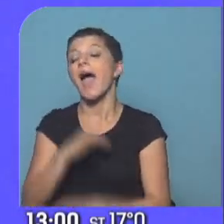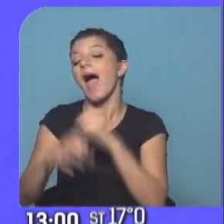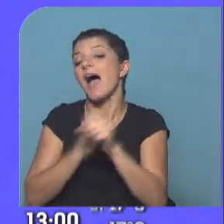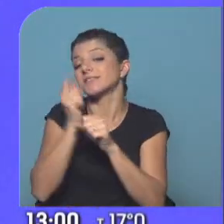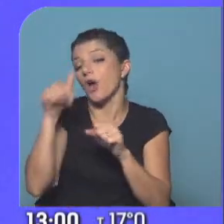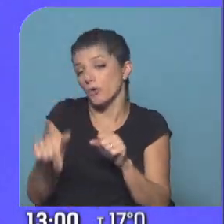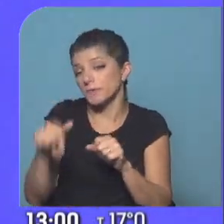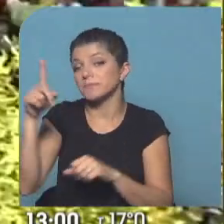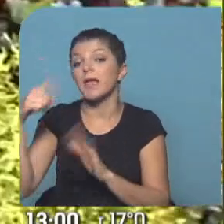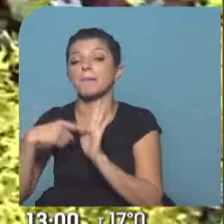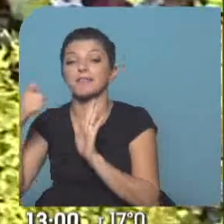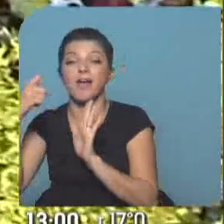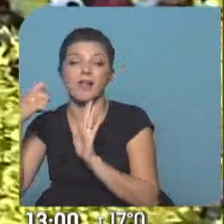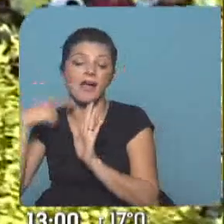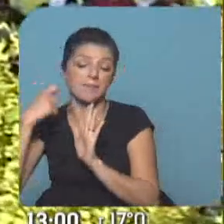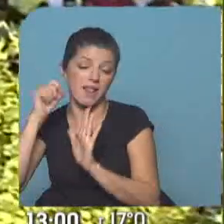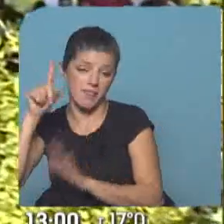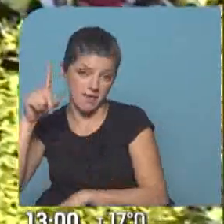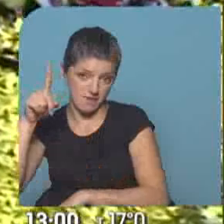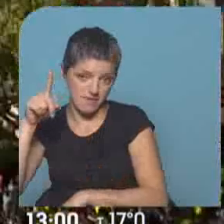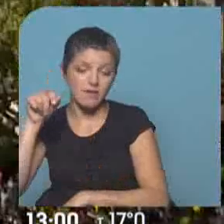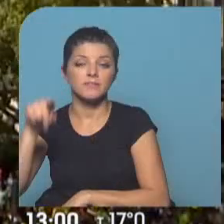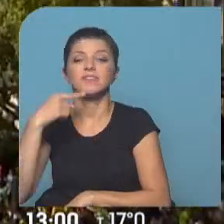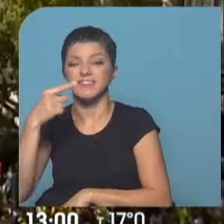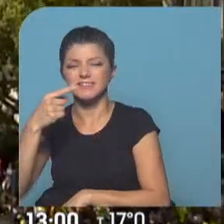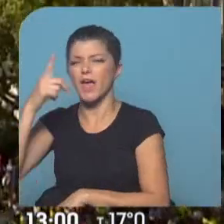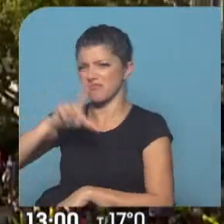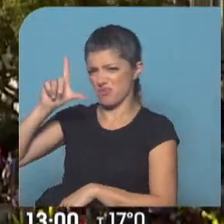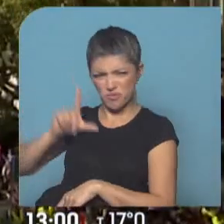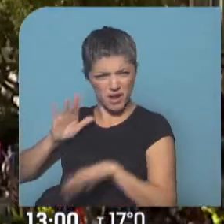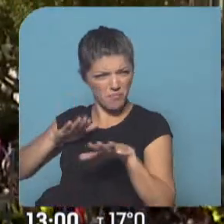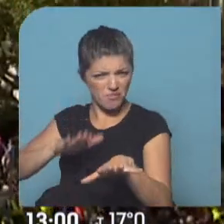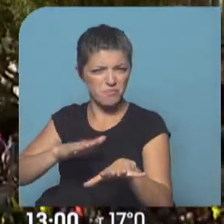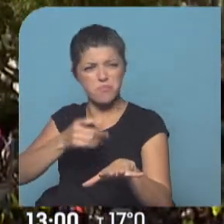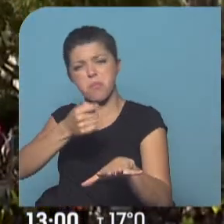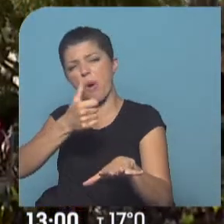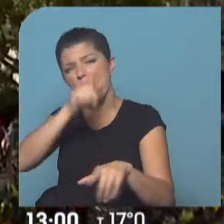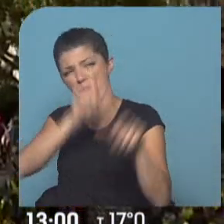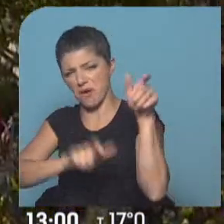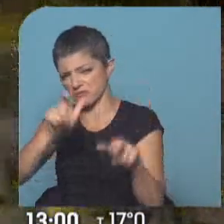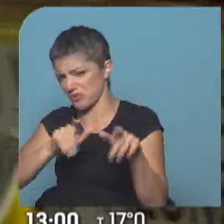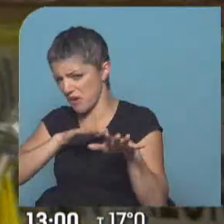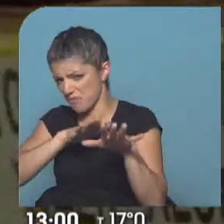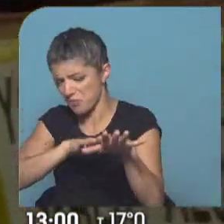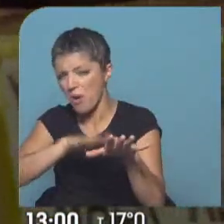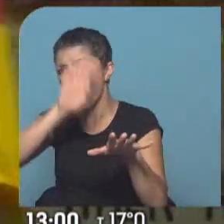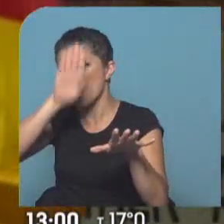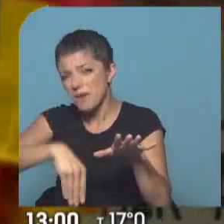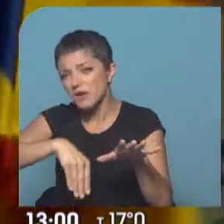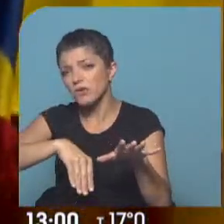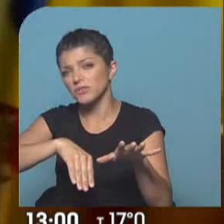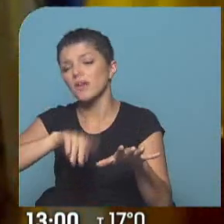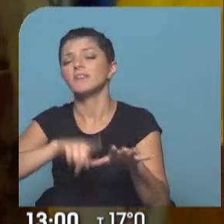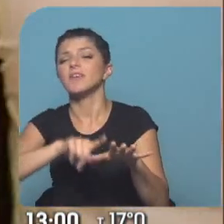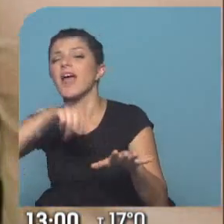Madrid, aseguran que la multitud que se vio en las calles de Cataluña el pasado lunes es solo una minoría movilizada, menor a la mayoría que rechaza